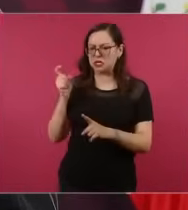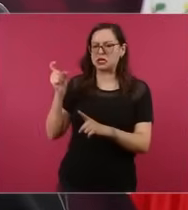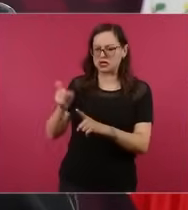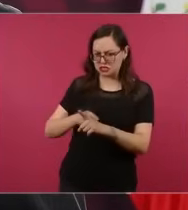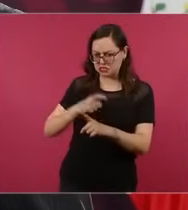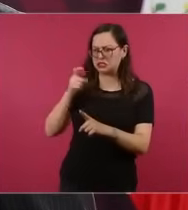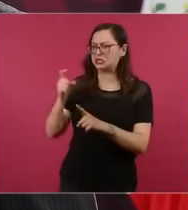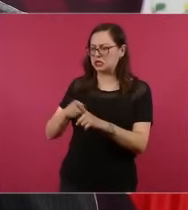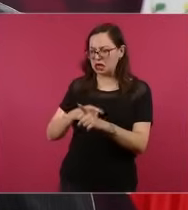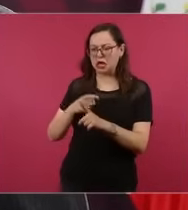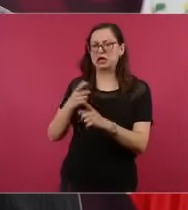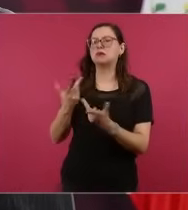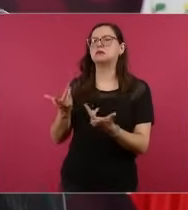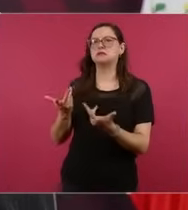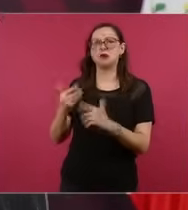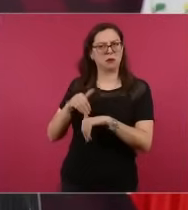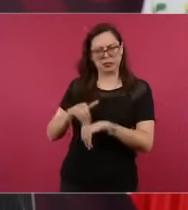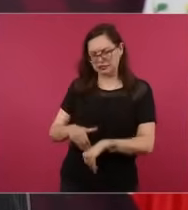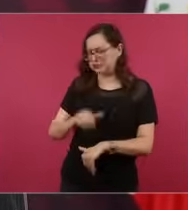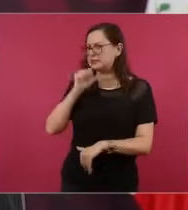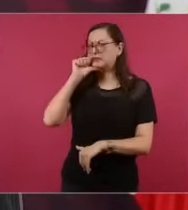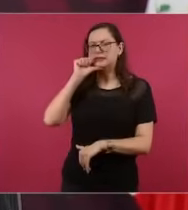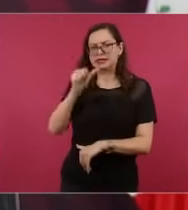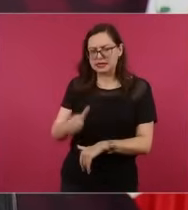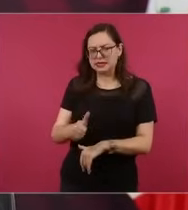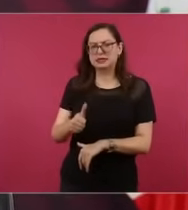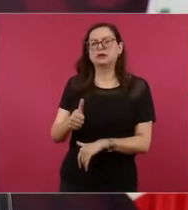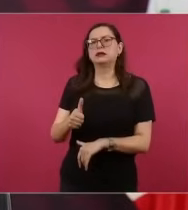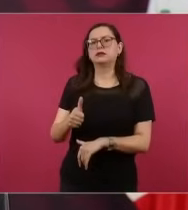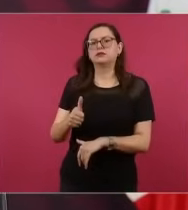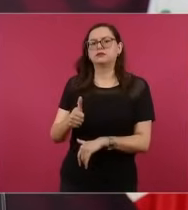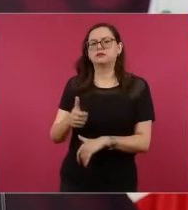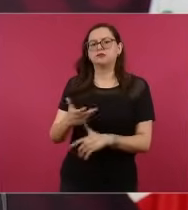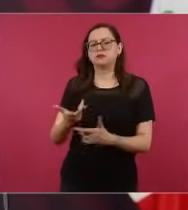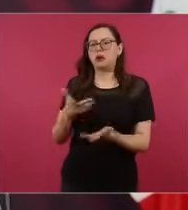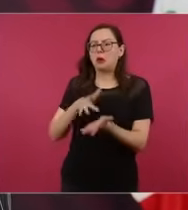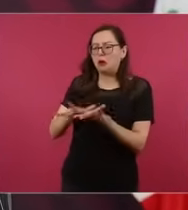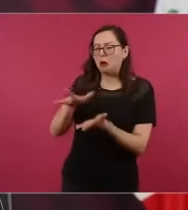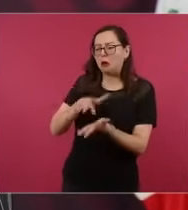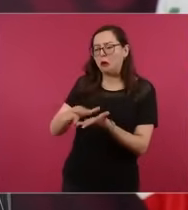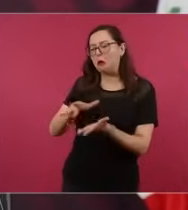no sumisa, que no sean paleros,